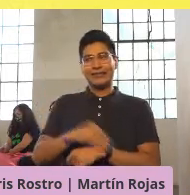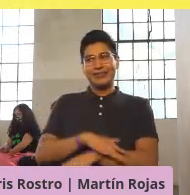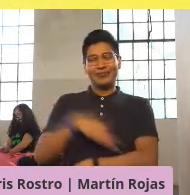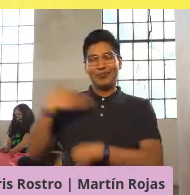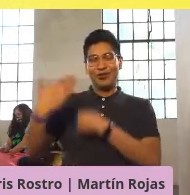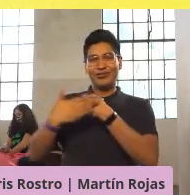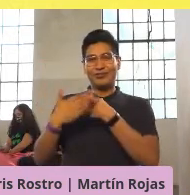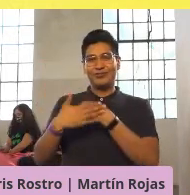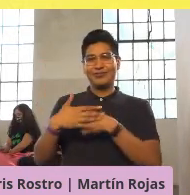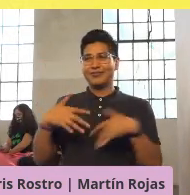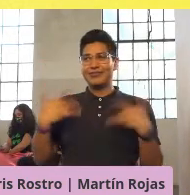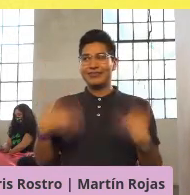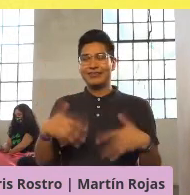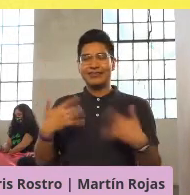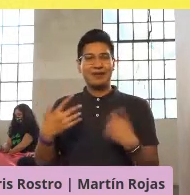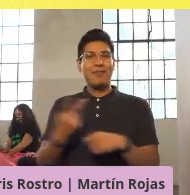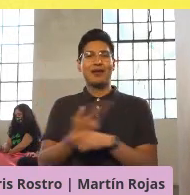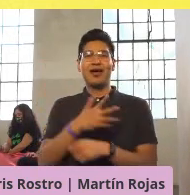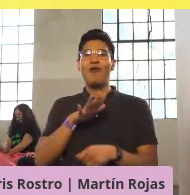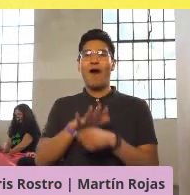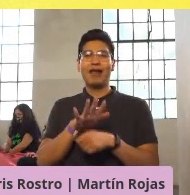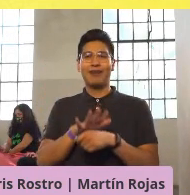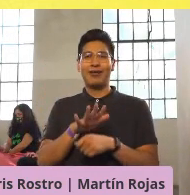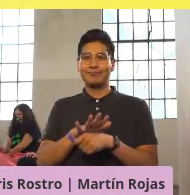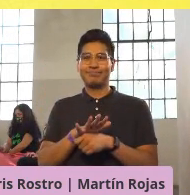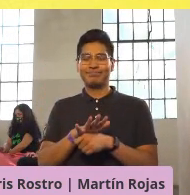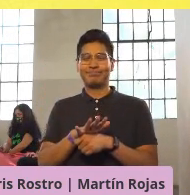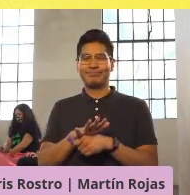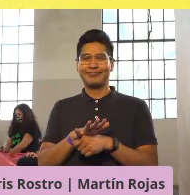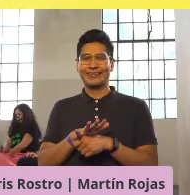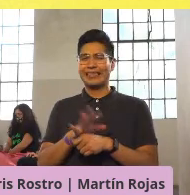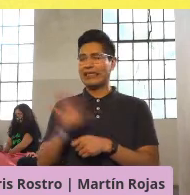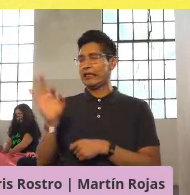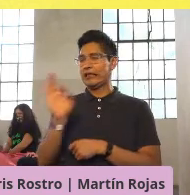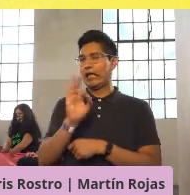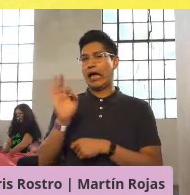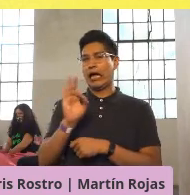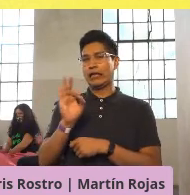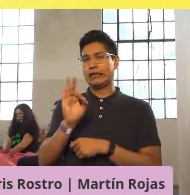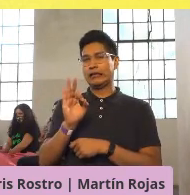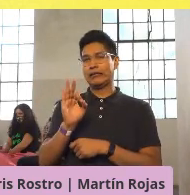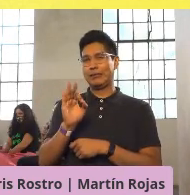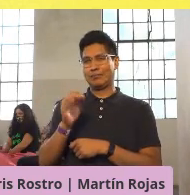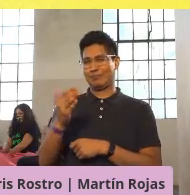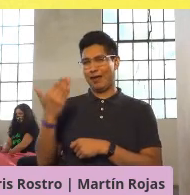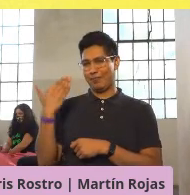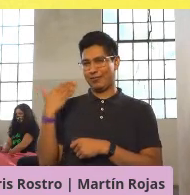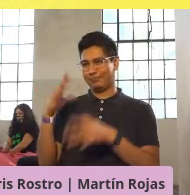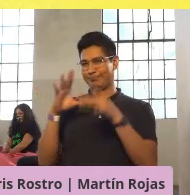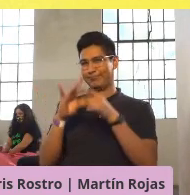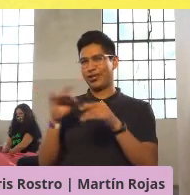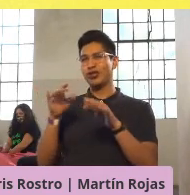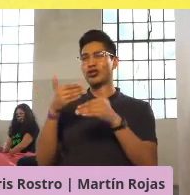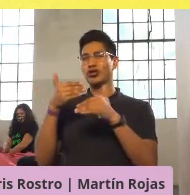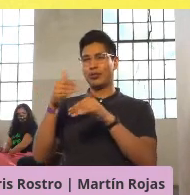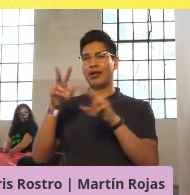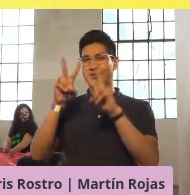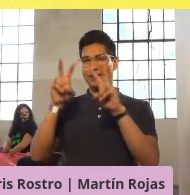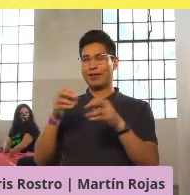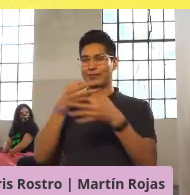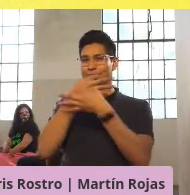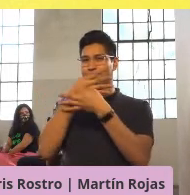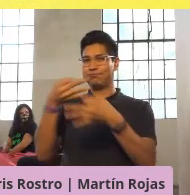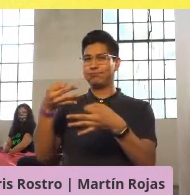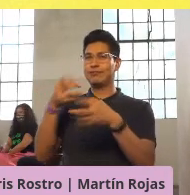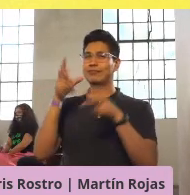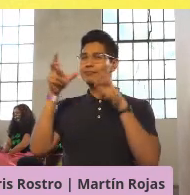en el siguiente. Igual, pues una onda parecida al Perifoneo y al Fierro Viejo